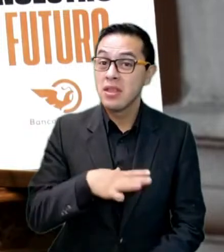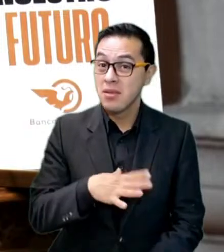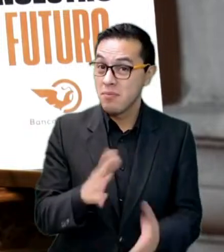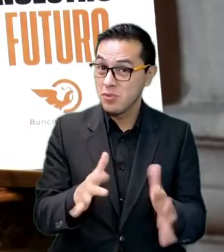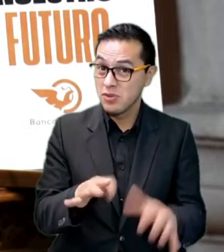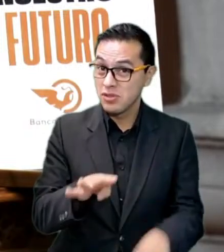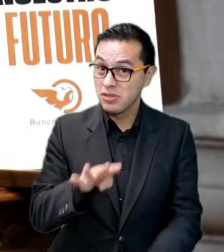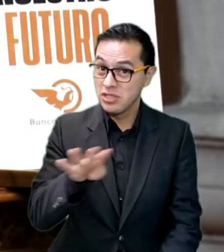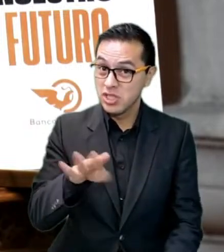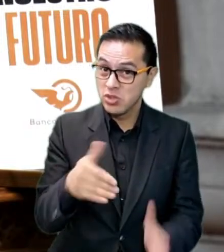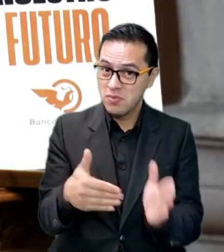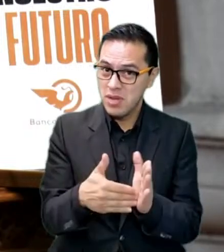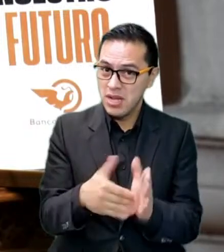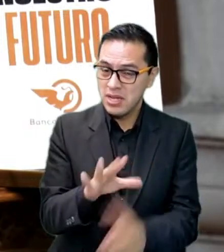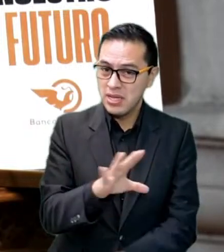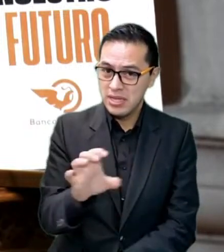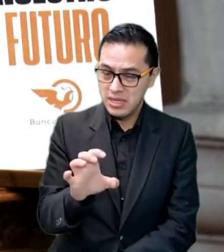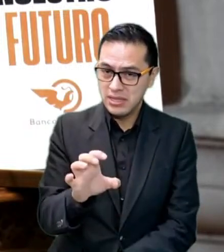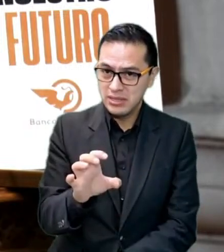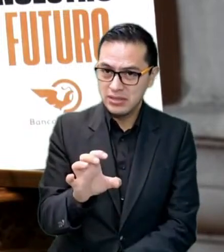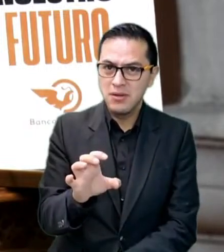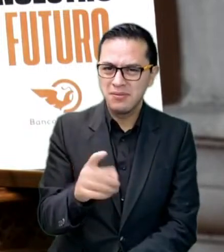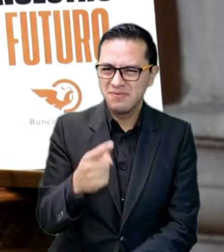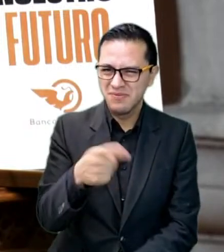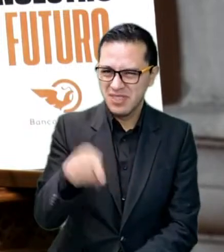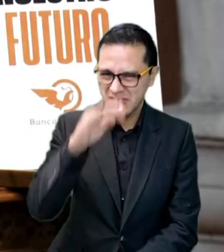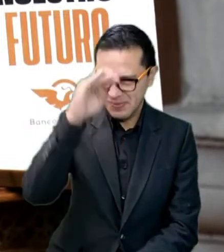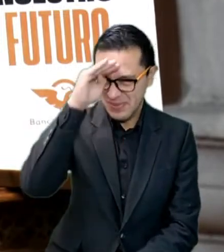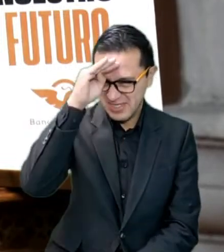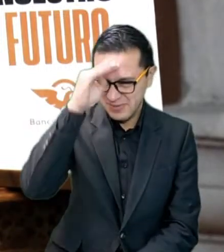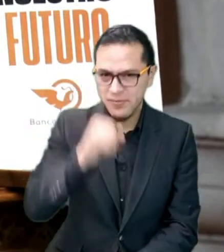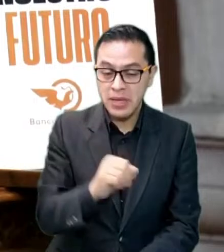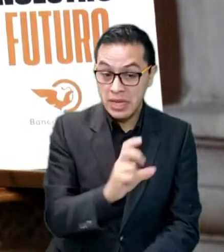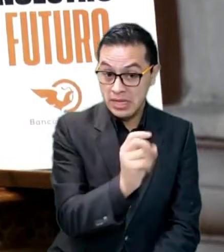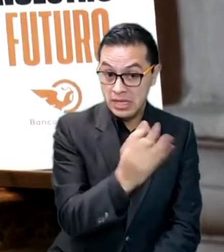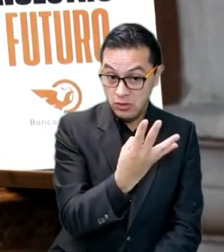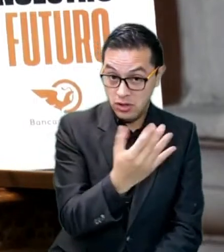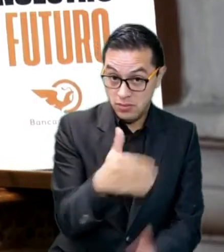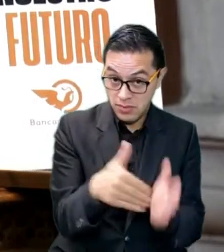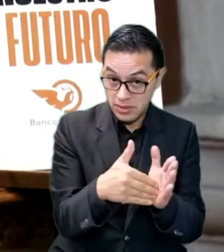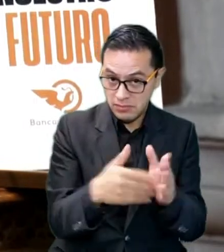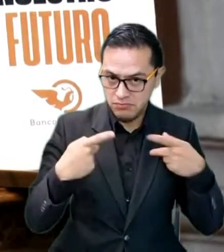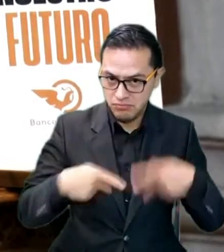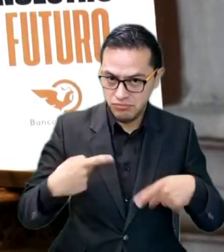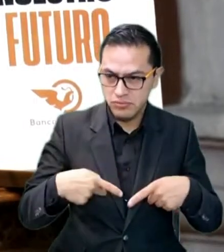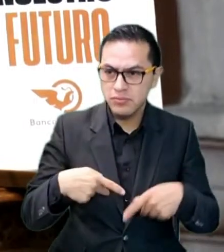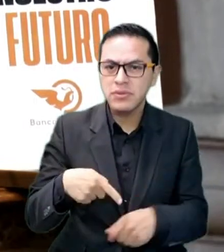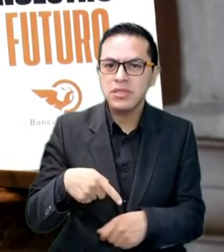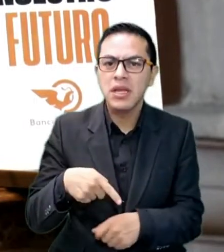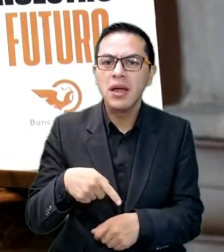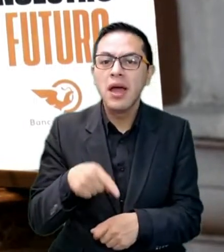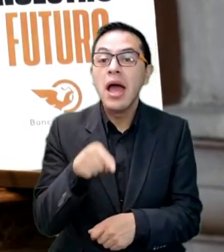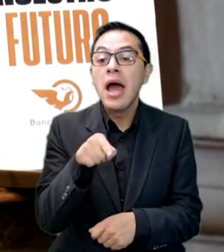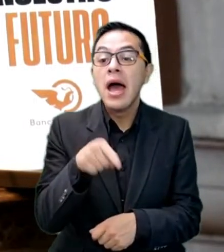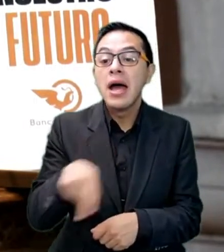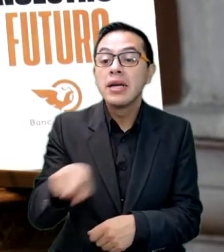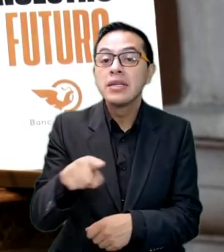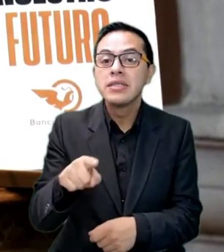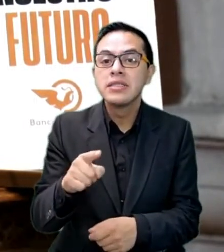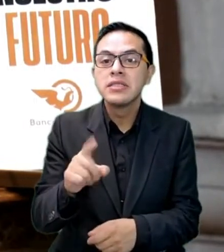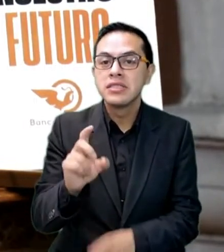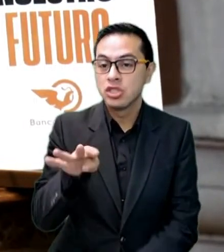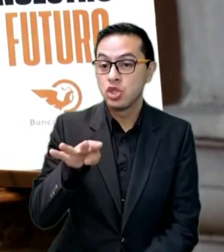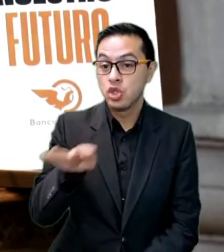19,500. Imaginemos ese universo de 34,000, más de 19,000 están